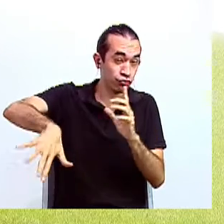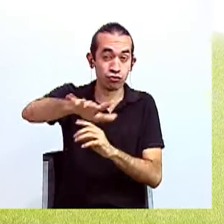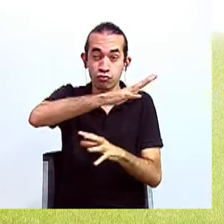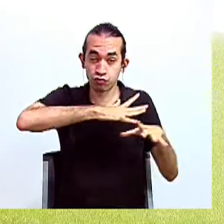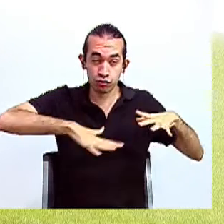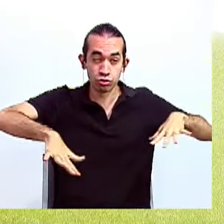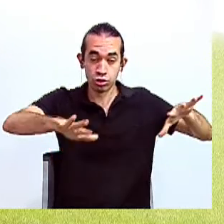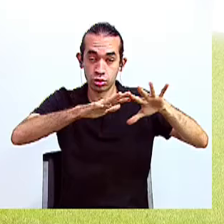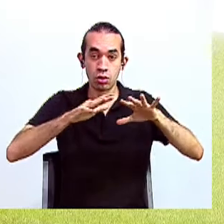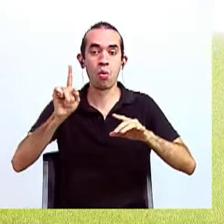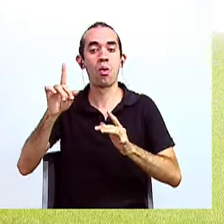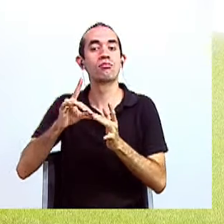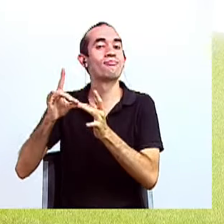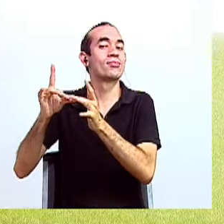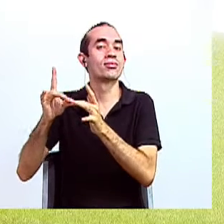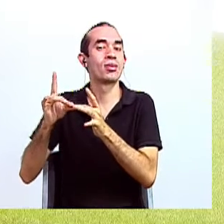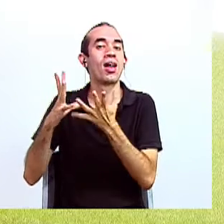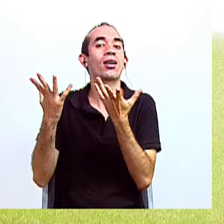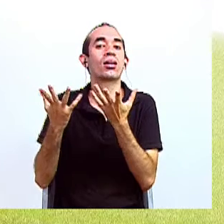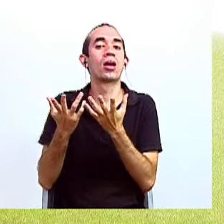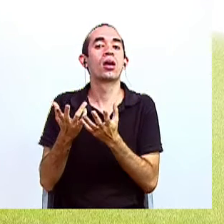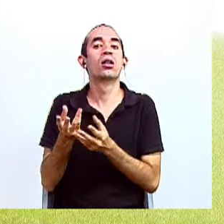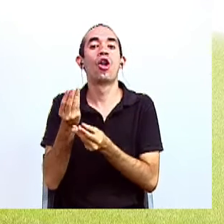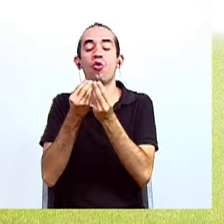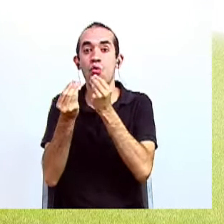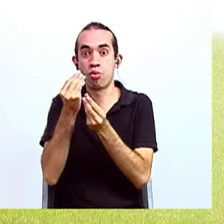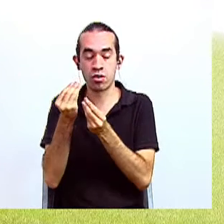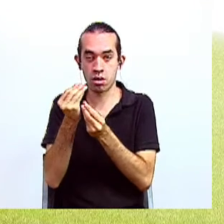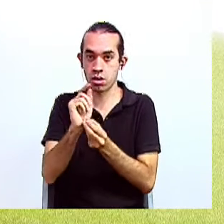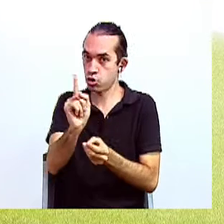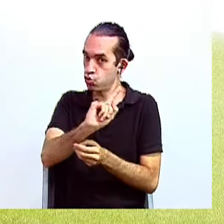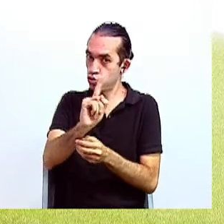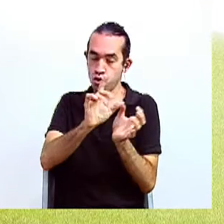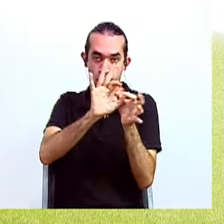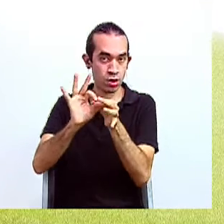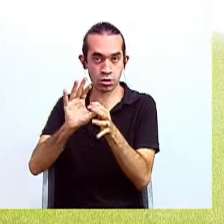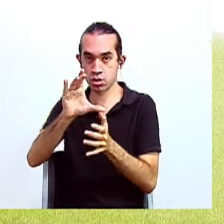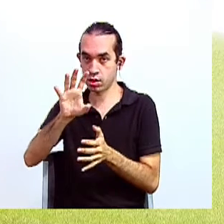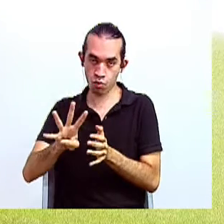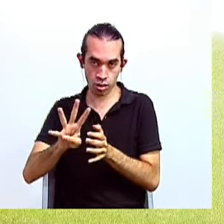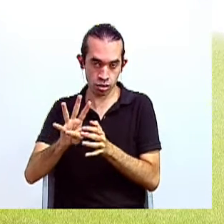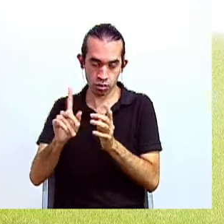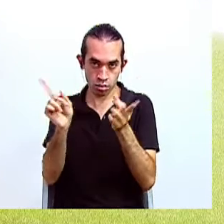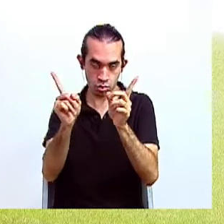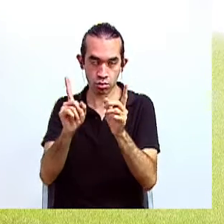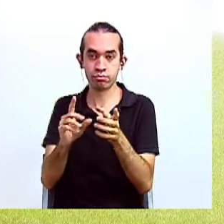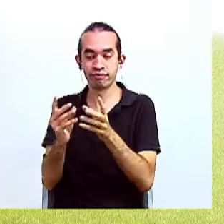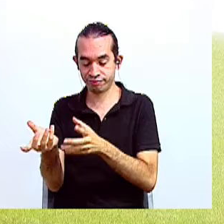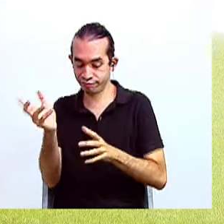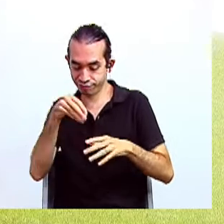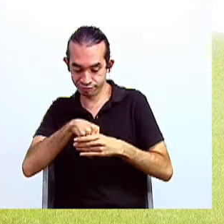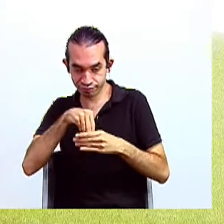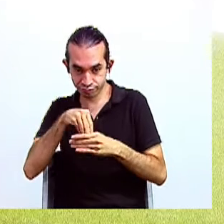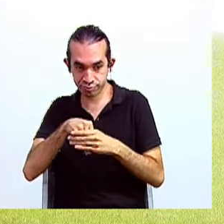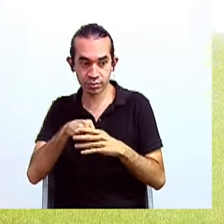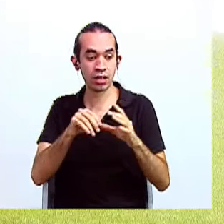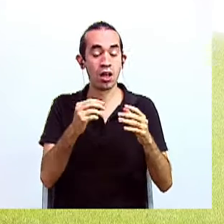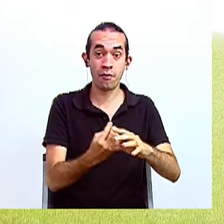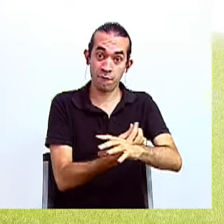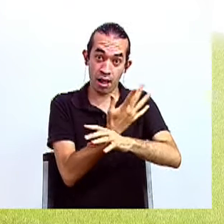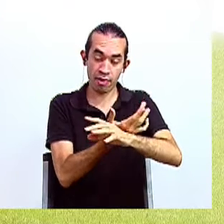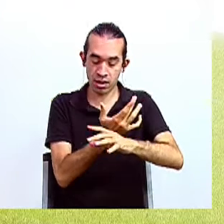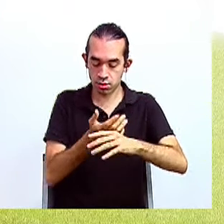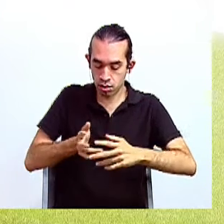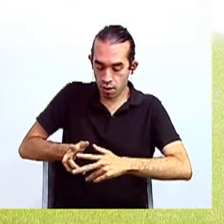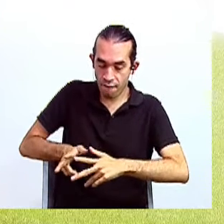especial en la reserva de nutrientes inorgánicos, de forma que los productores los puedan volver a utilizar